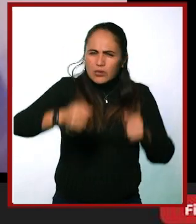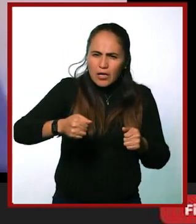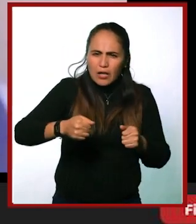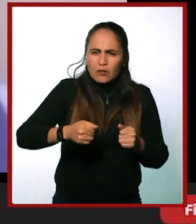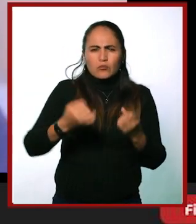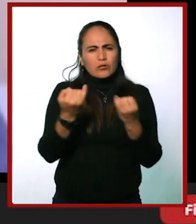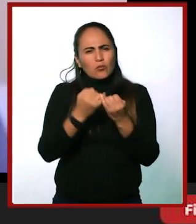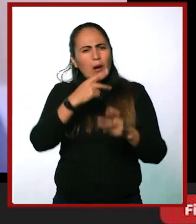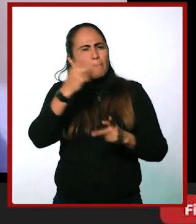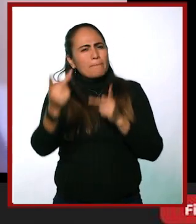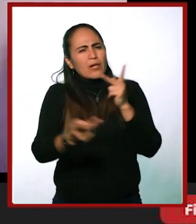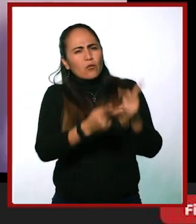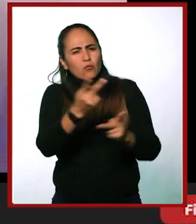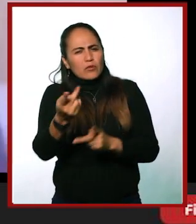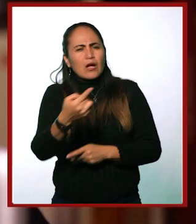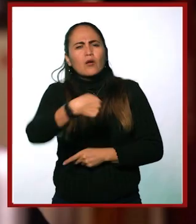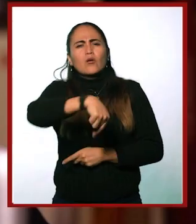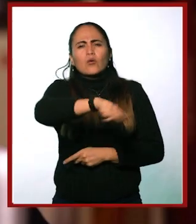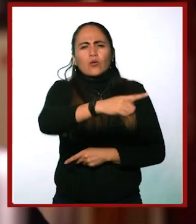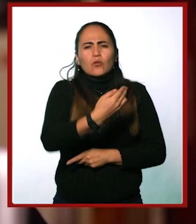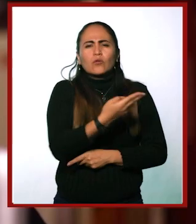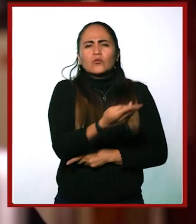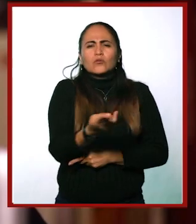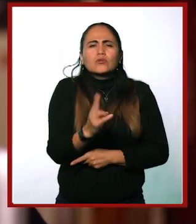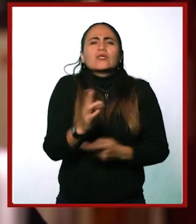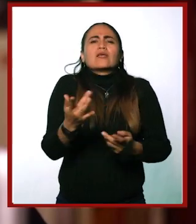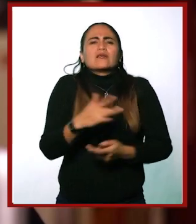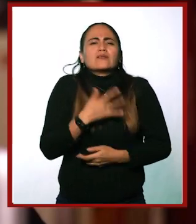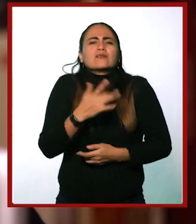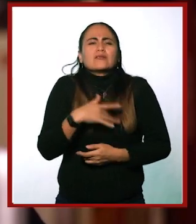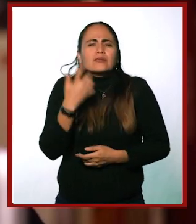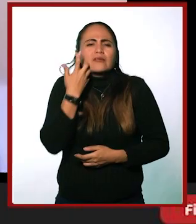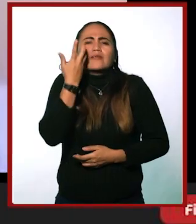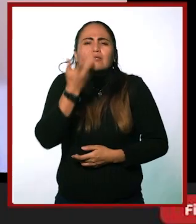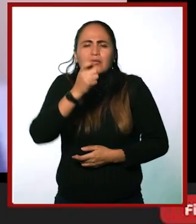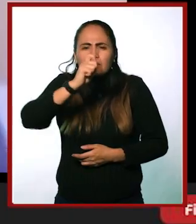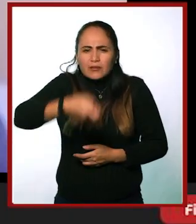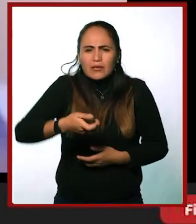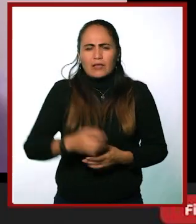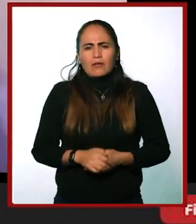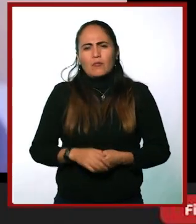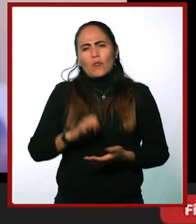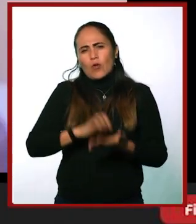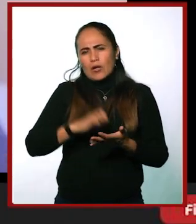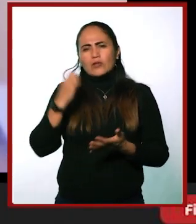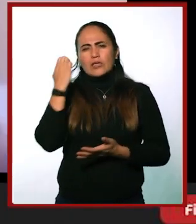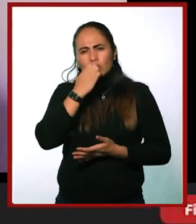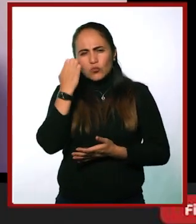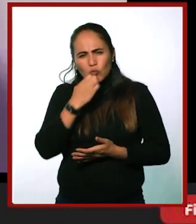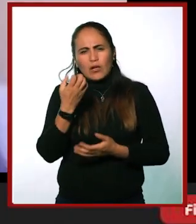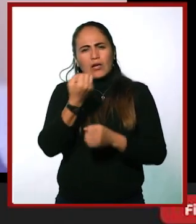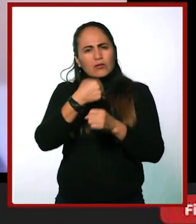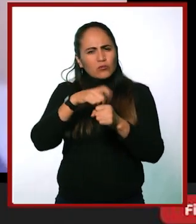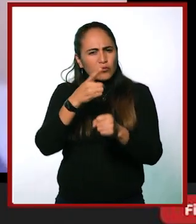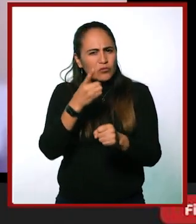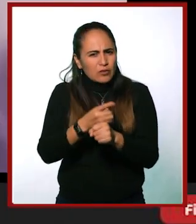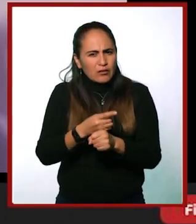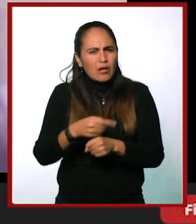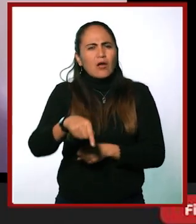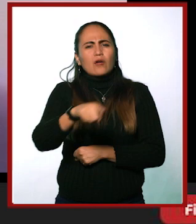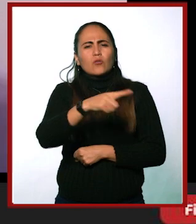las preguntas fundamentales. ¿Qué quieren ustedes construir, ustedes jóvenes, como escuela, como